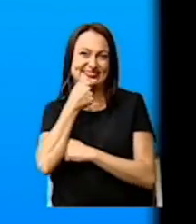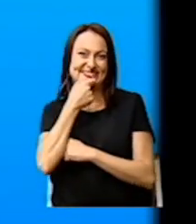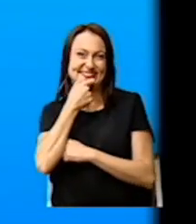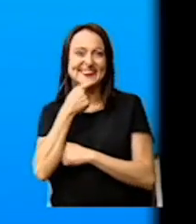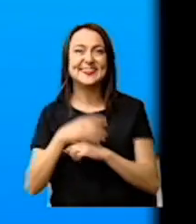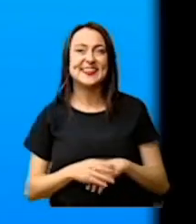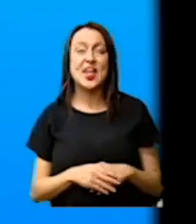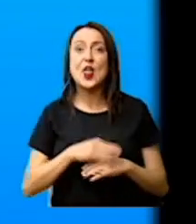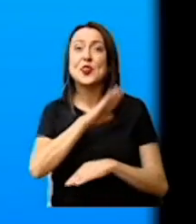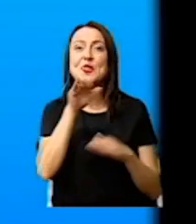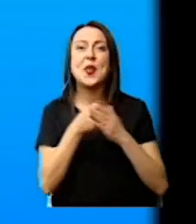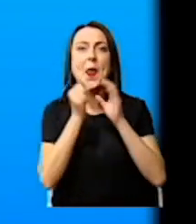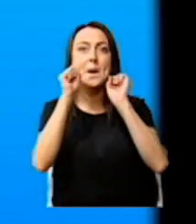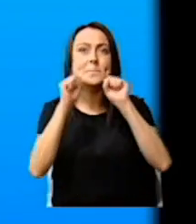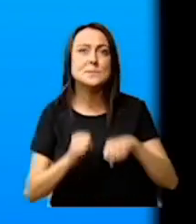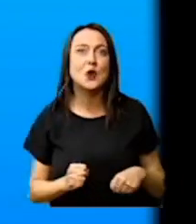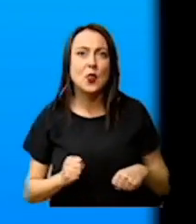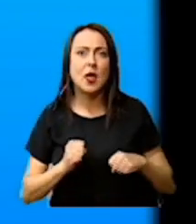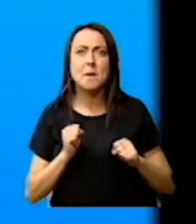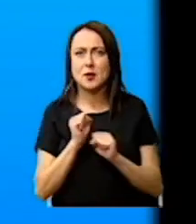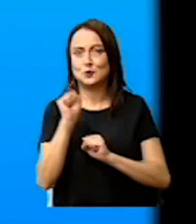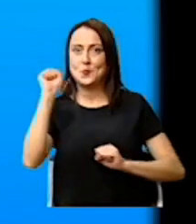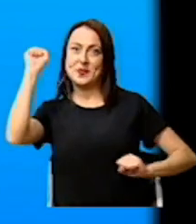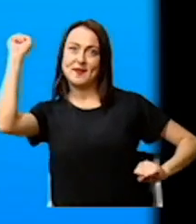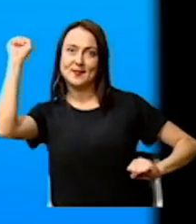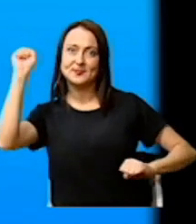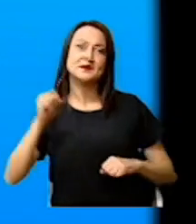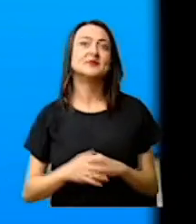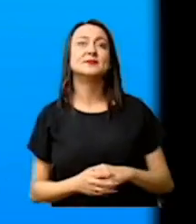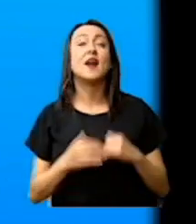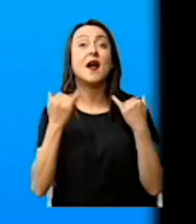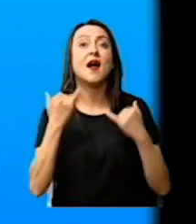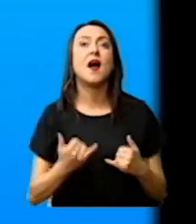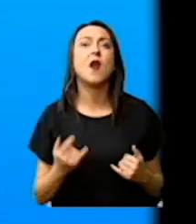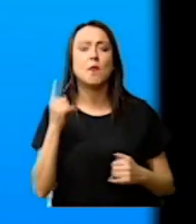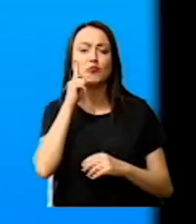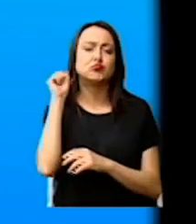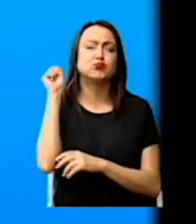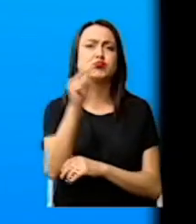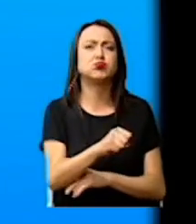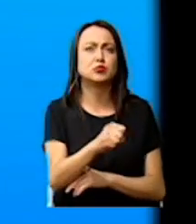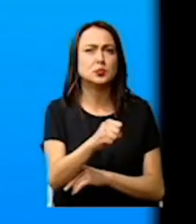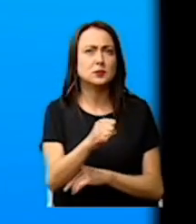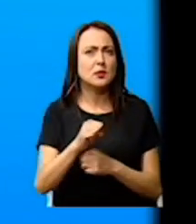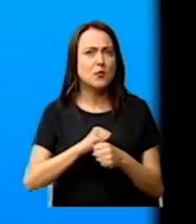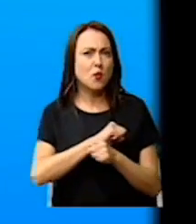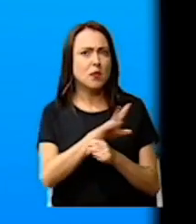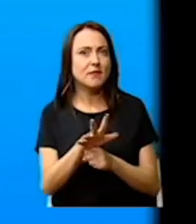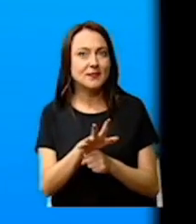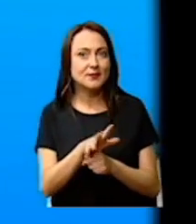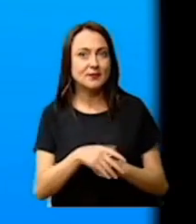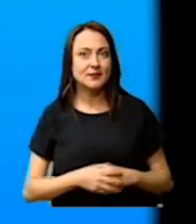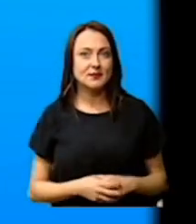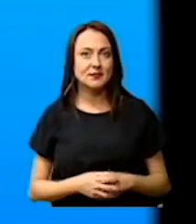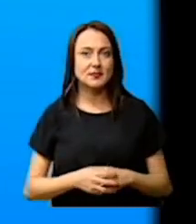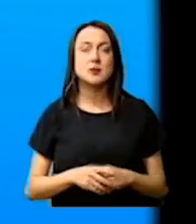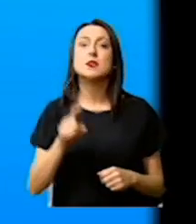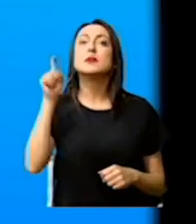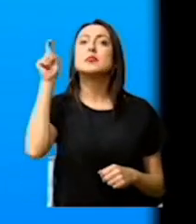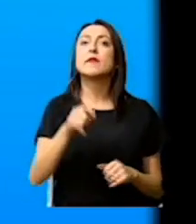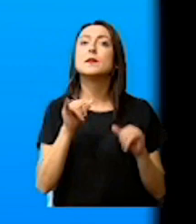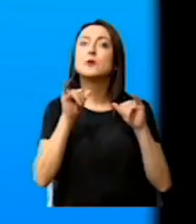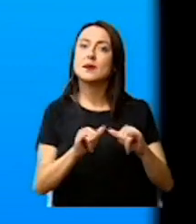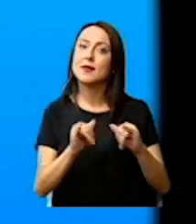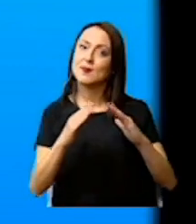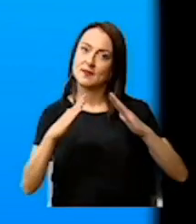Ahora todos podemos ser superhéroes. Para derrotar al villano del coronavirus, debemos quedarnos